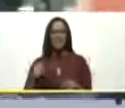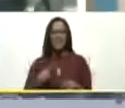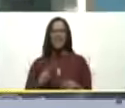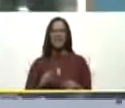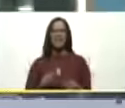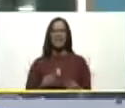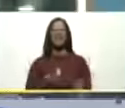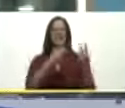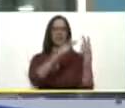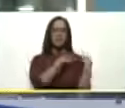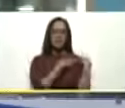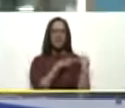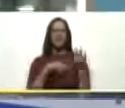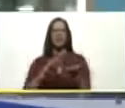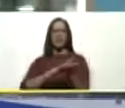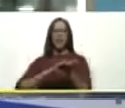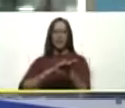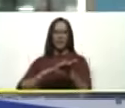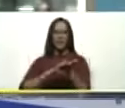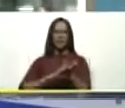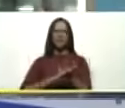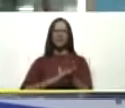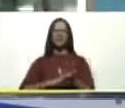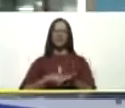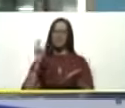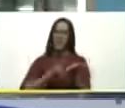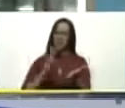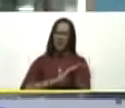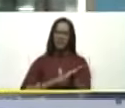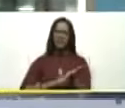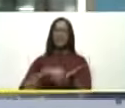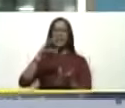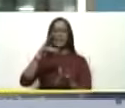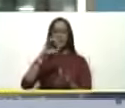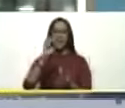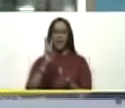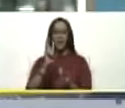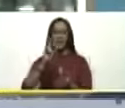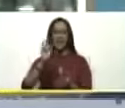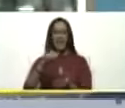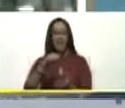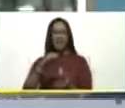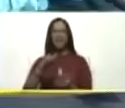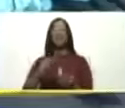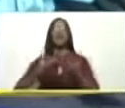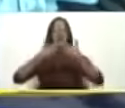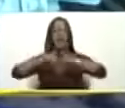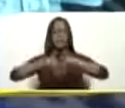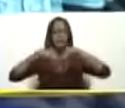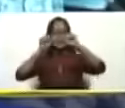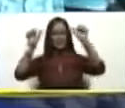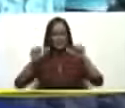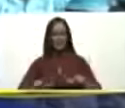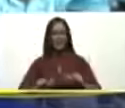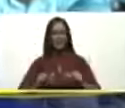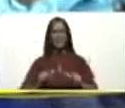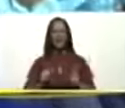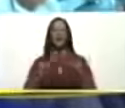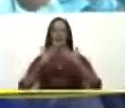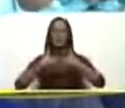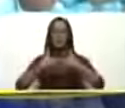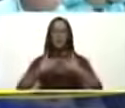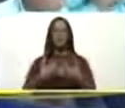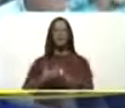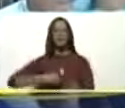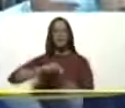riendas de la recuperación definitiva de la CBG, el aparato industrial de Guayana y de